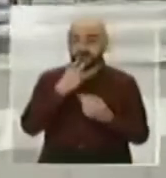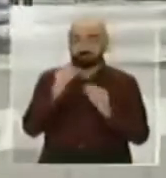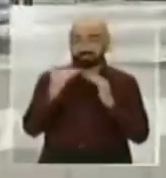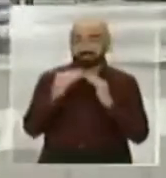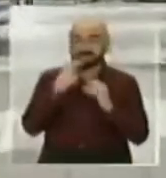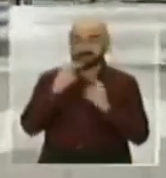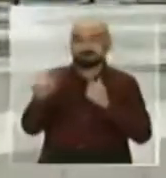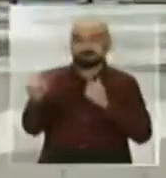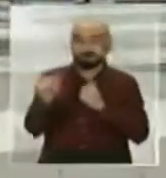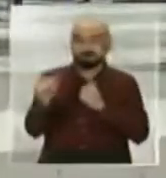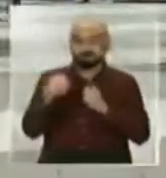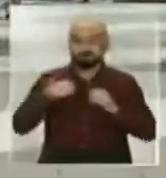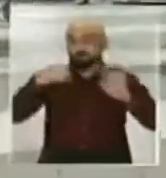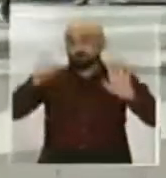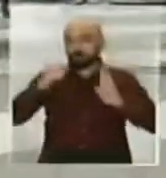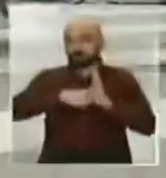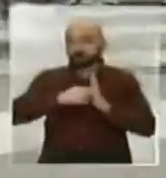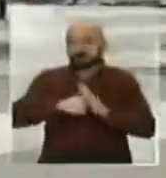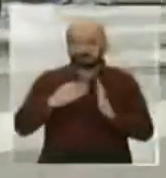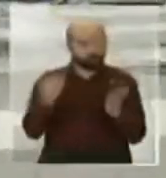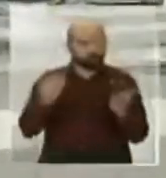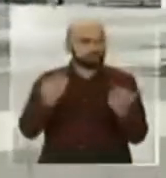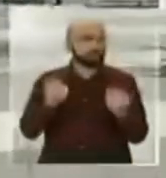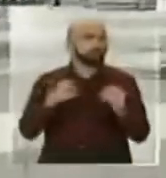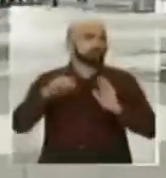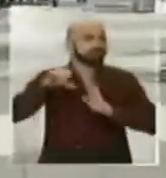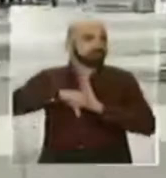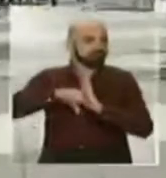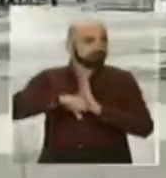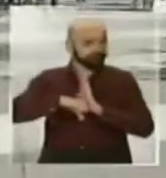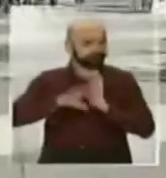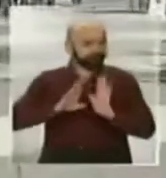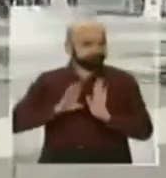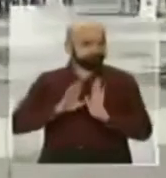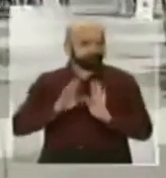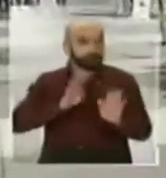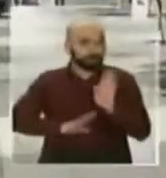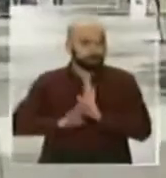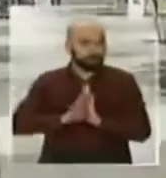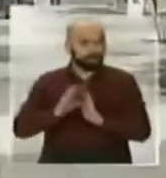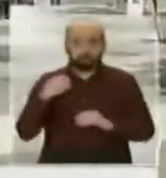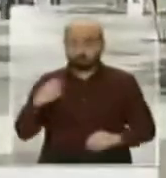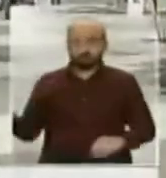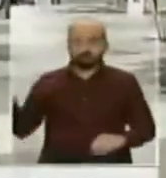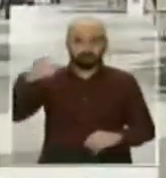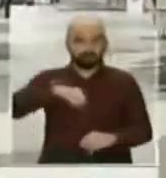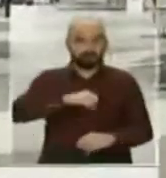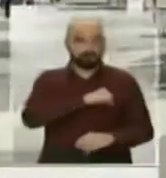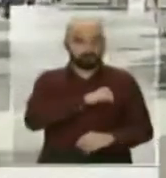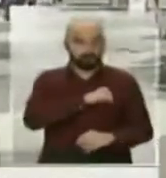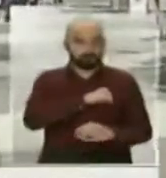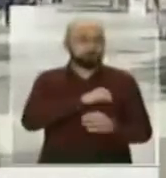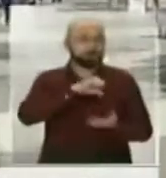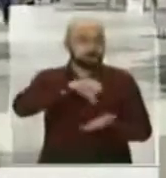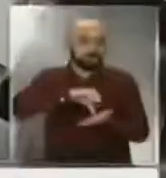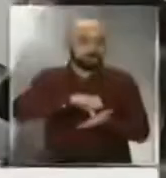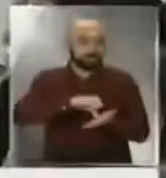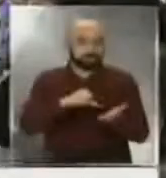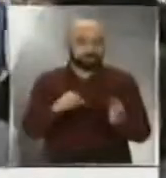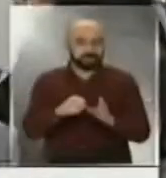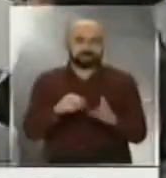estuve los 6 meses encerrada cuidándome y venir al centro a ver que... Que como todo lo que hicimos, el esfuerzo se está todo en